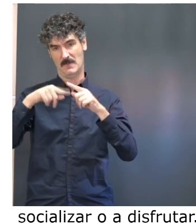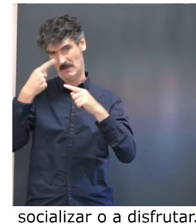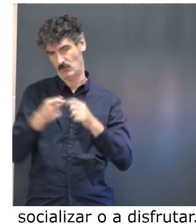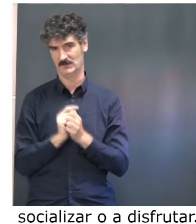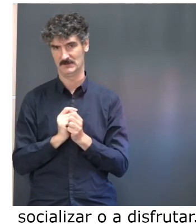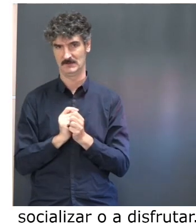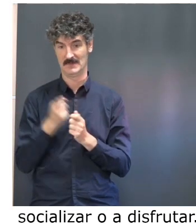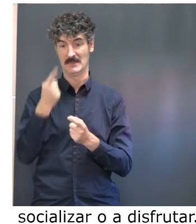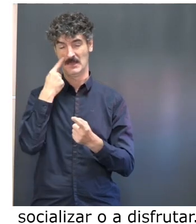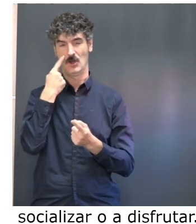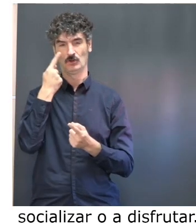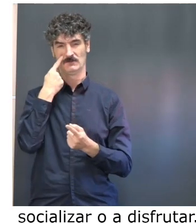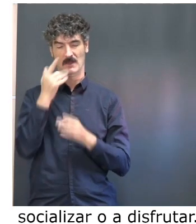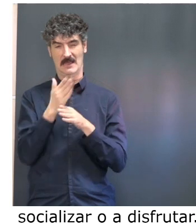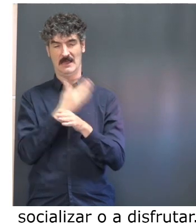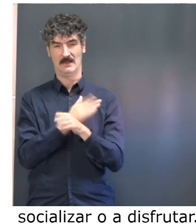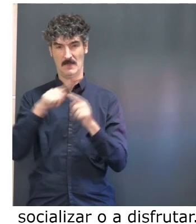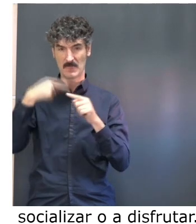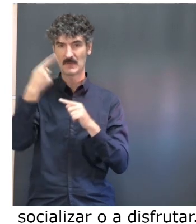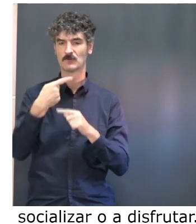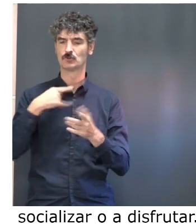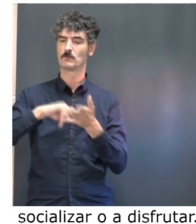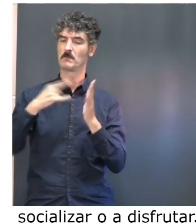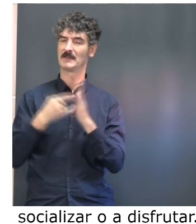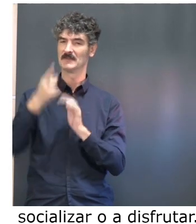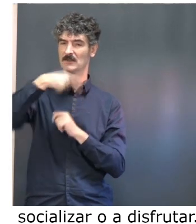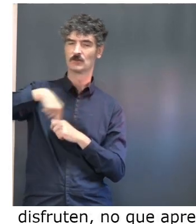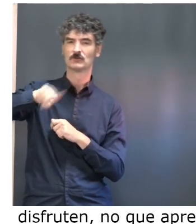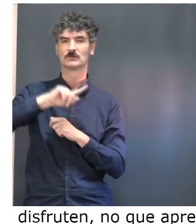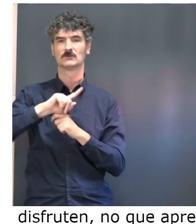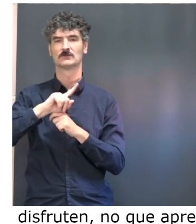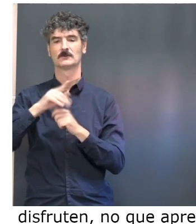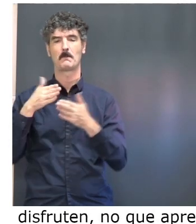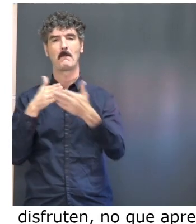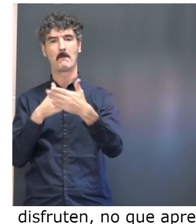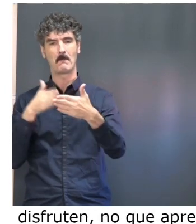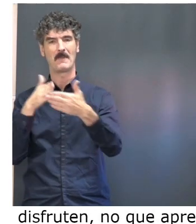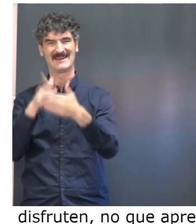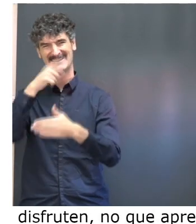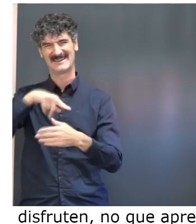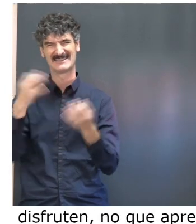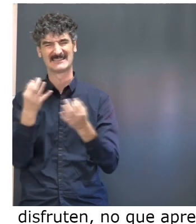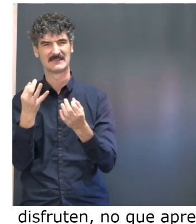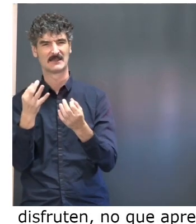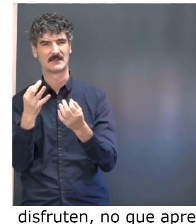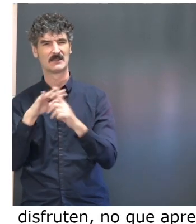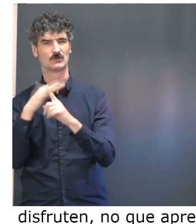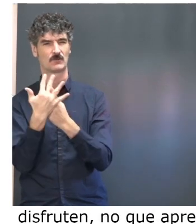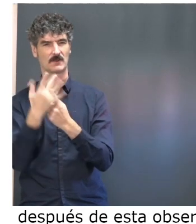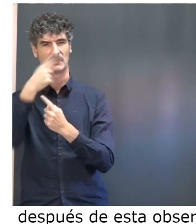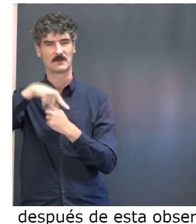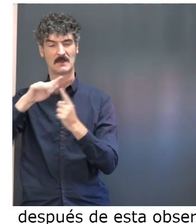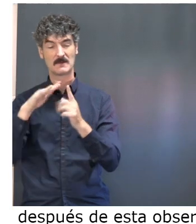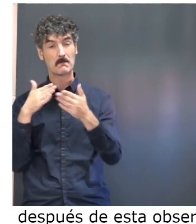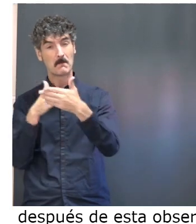después de esta observación es cuando tenemos que empezar a plantearnos las barreras que están interviniendo ahí, y en esas